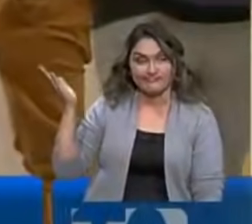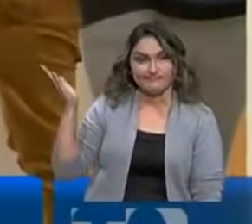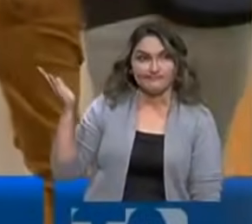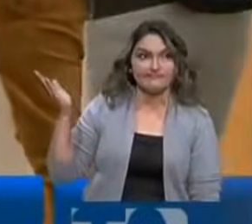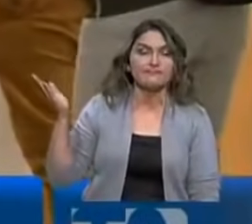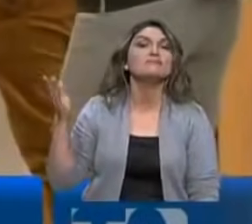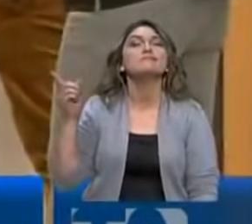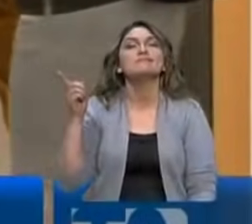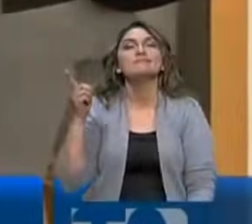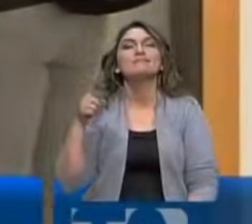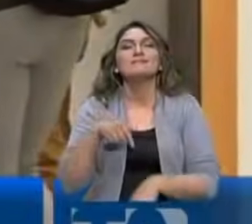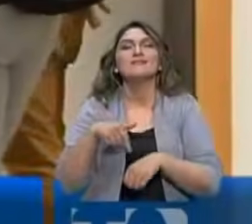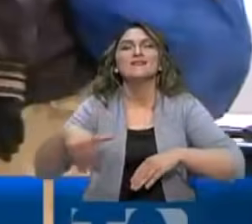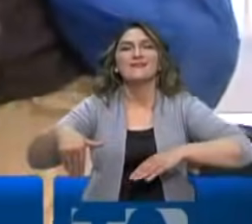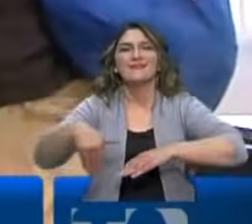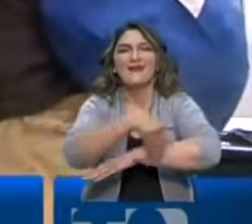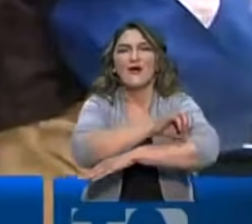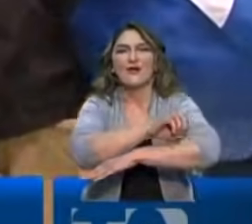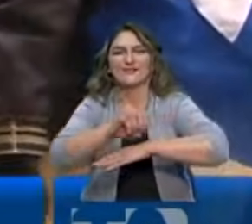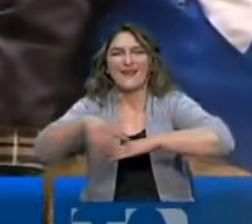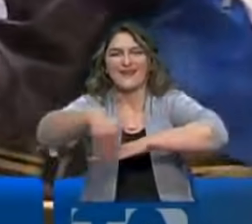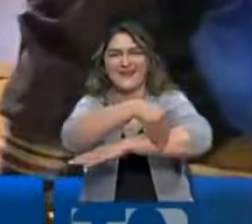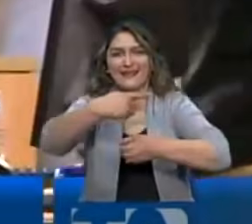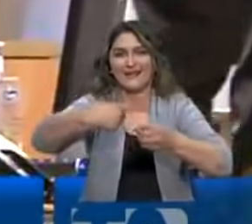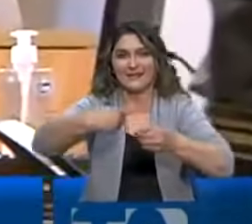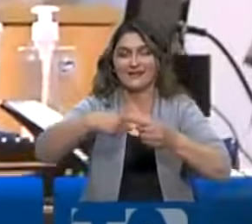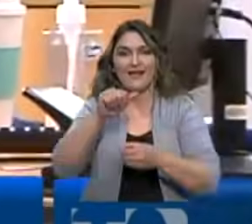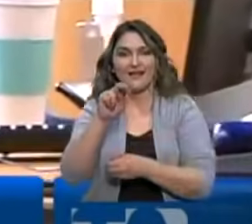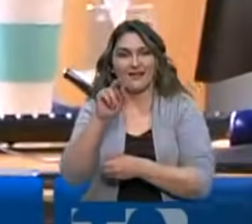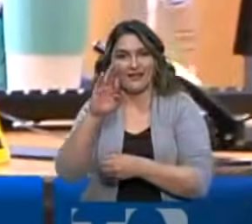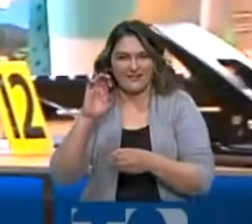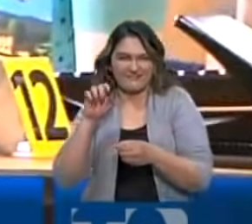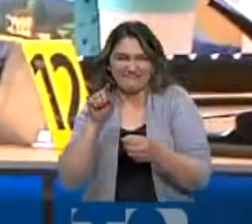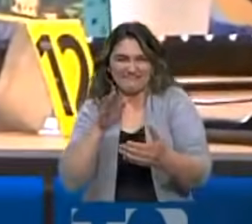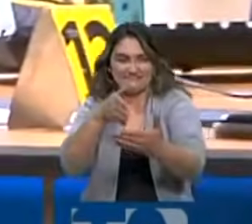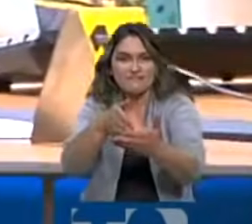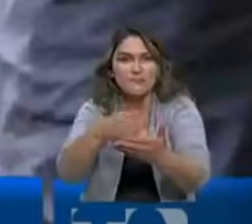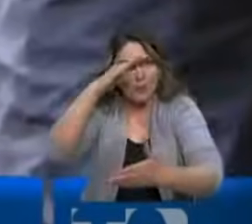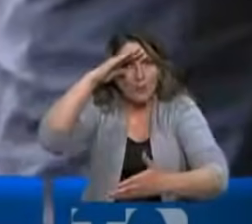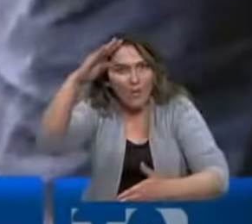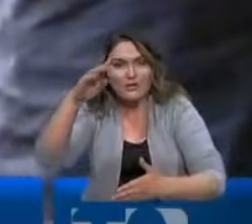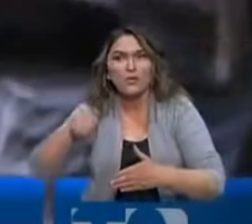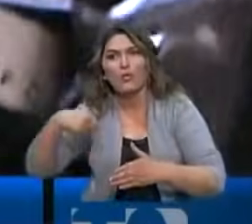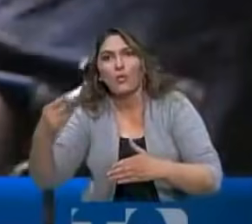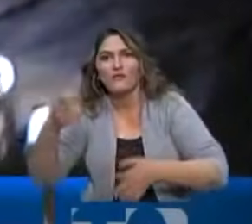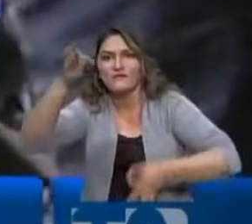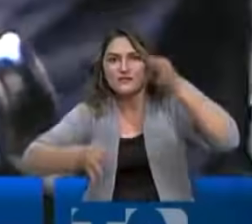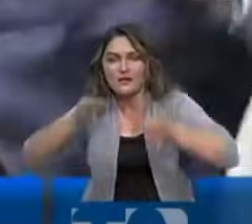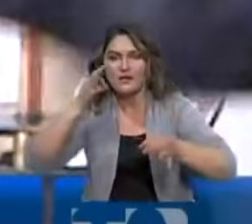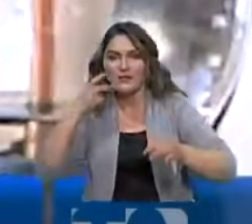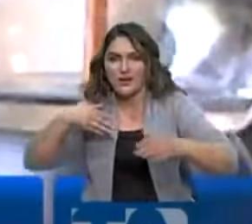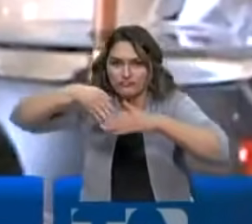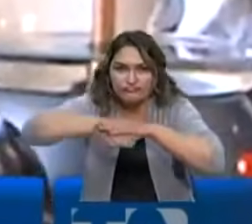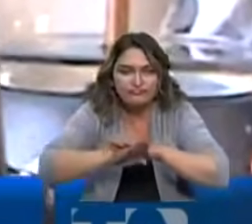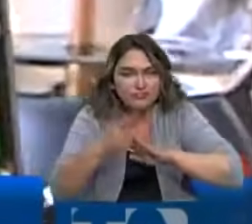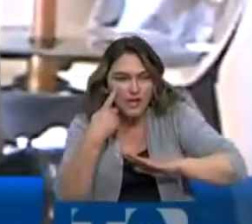nacional de tránsito en la avenida occidental llegaron esta mañana agentes fiscales y peritos de criminalística para allanar las oficinas de la